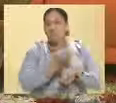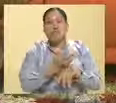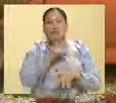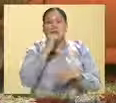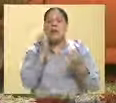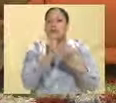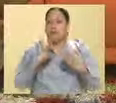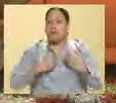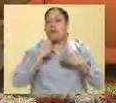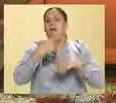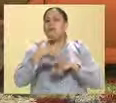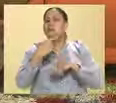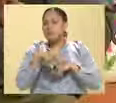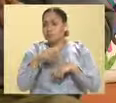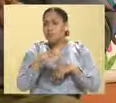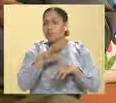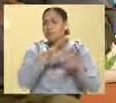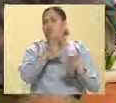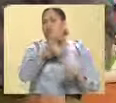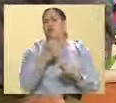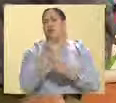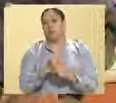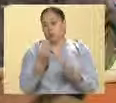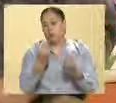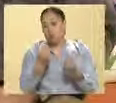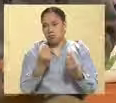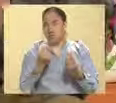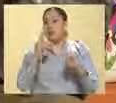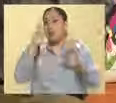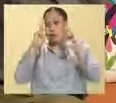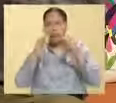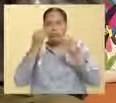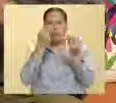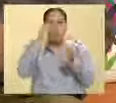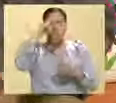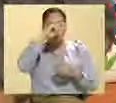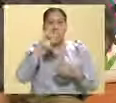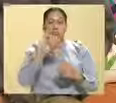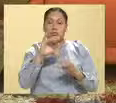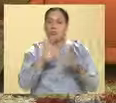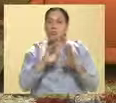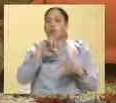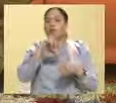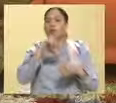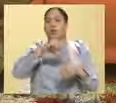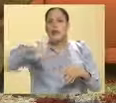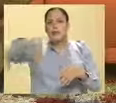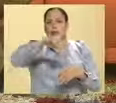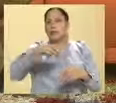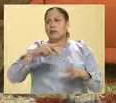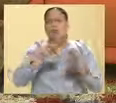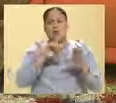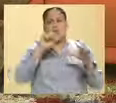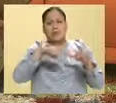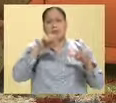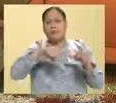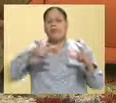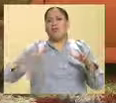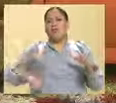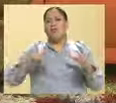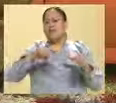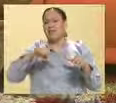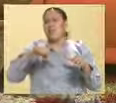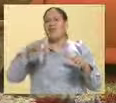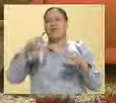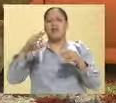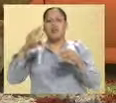arriesgan, cómo le han de estar pasando. Sí, pues sí. Un tema muy complicado. Muy complicado. Un círculo difícil, círculo vicioso difícil de erradicar. De